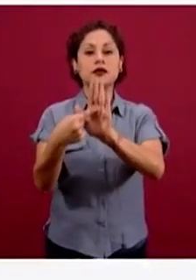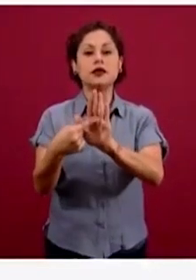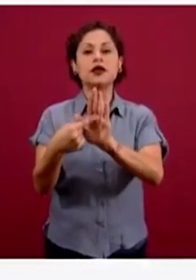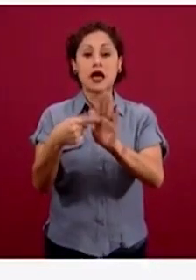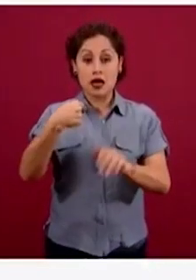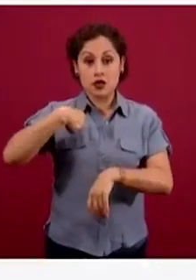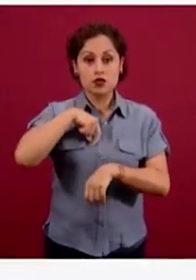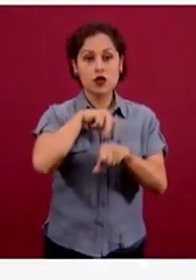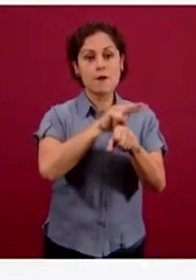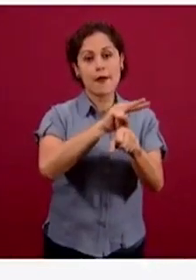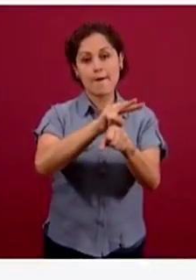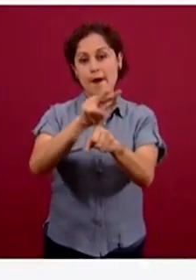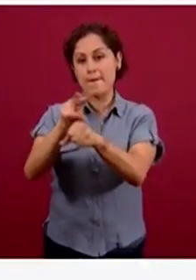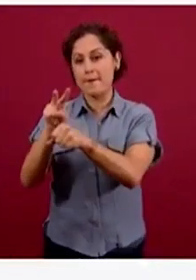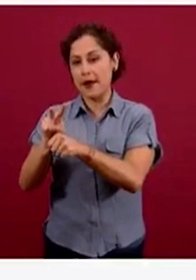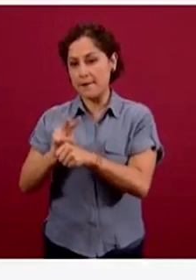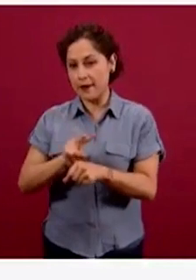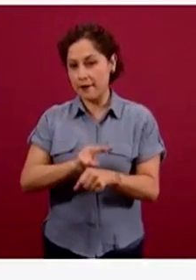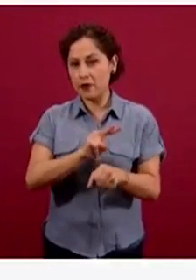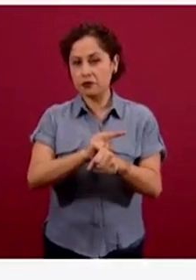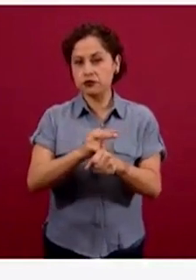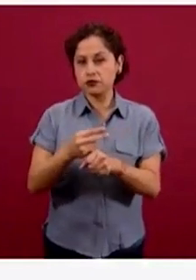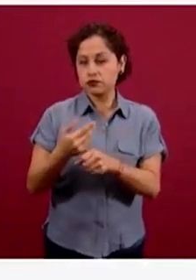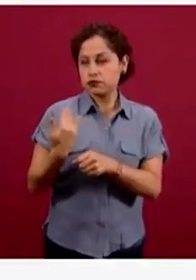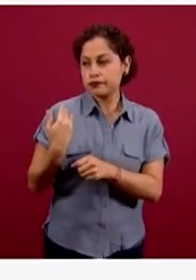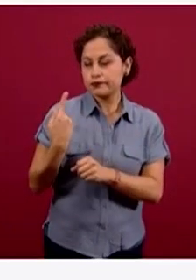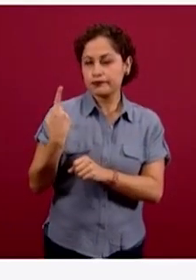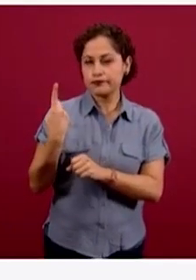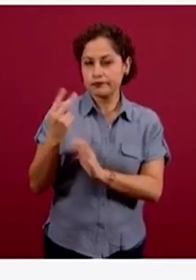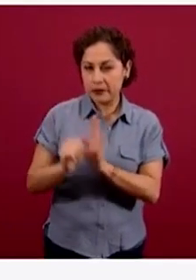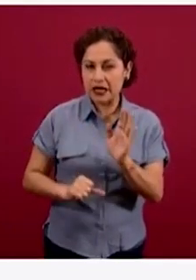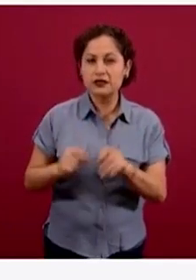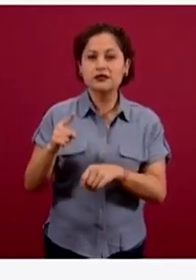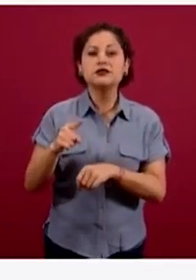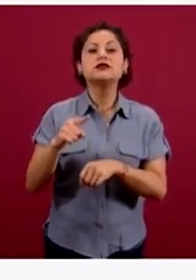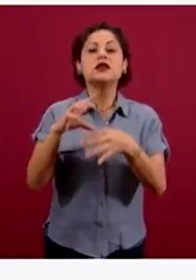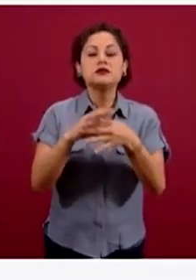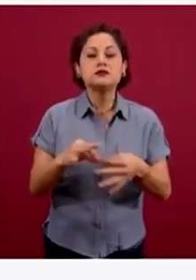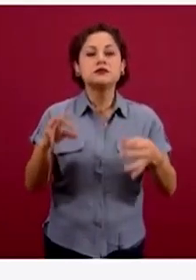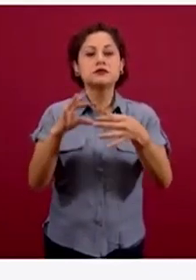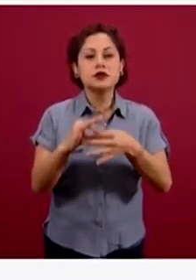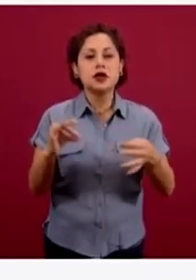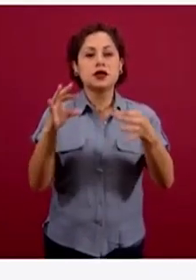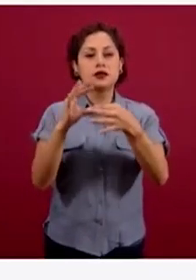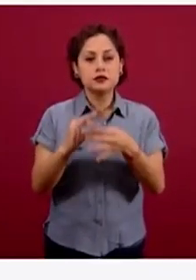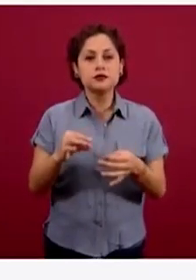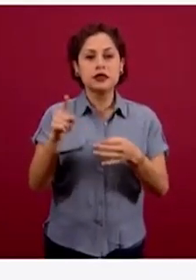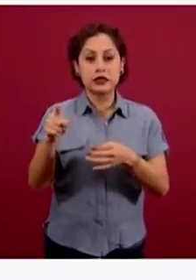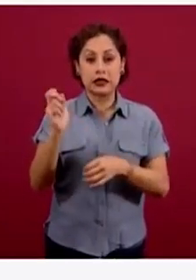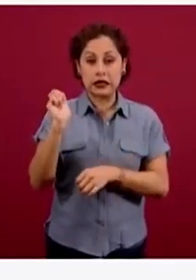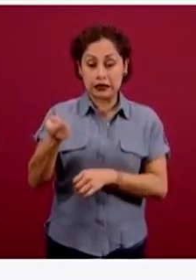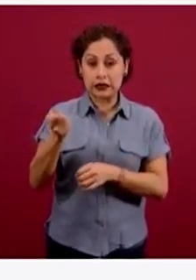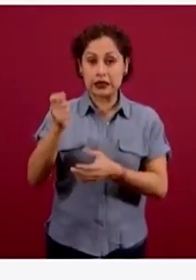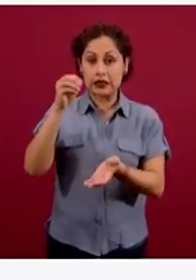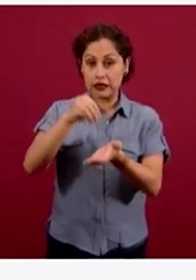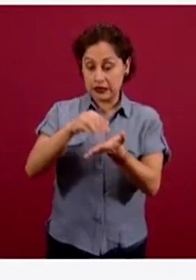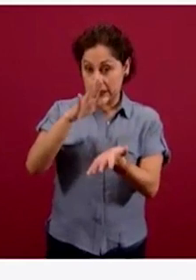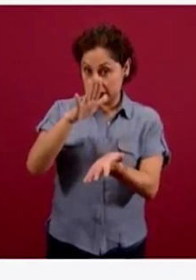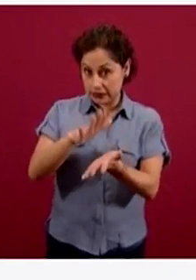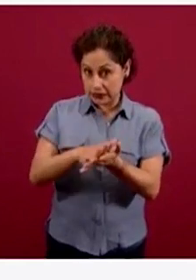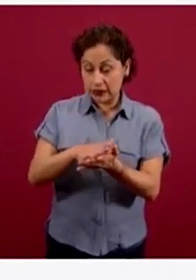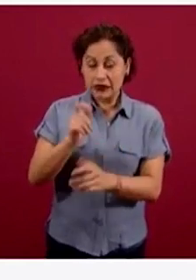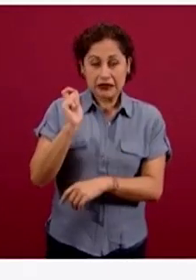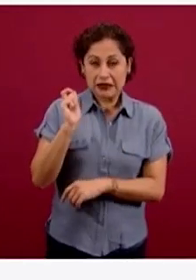como lo hemos venido explicando desde hace meses tiene un proceso de confirmación que consiste en la detección